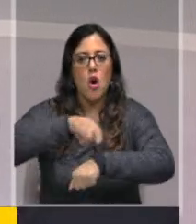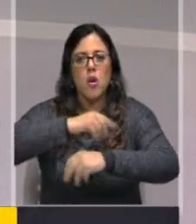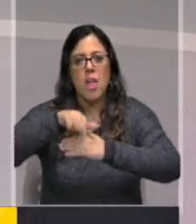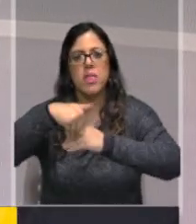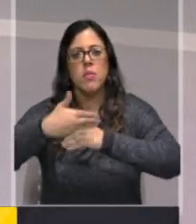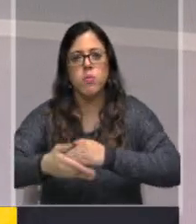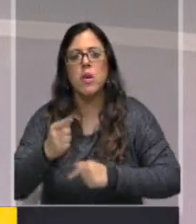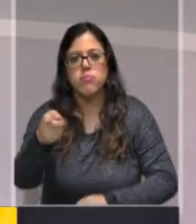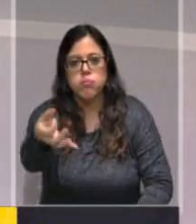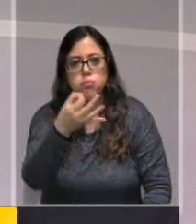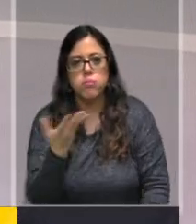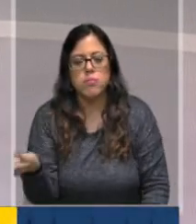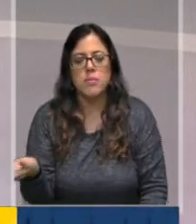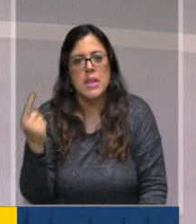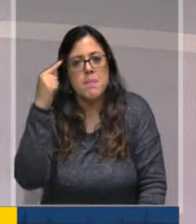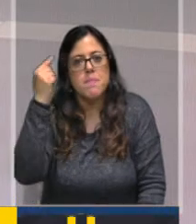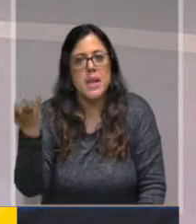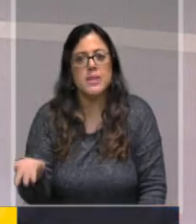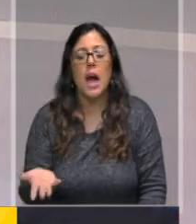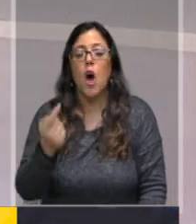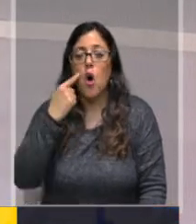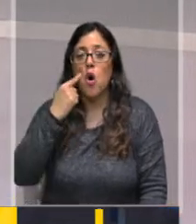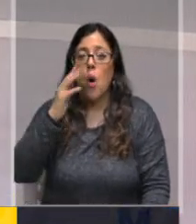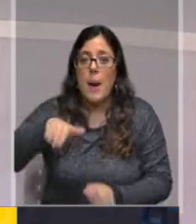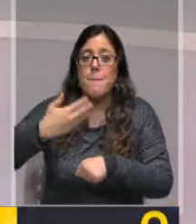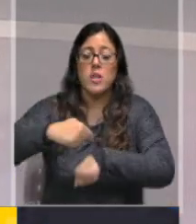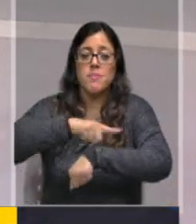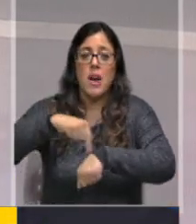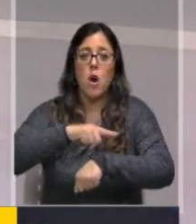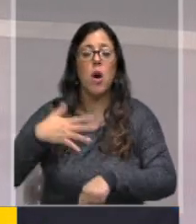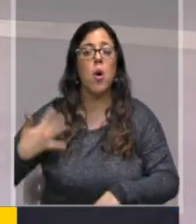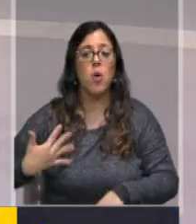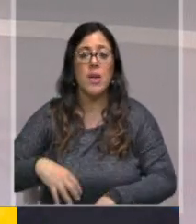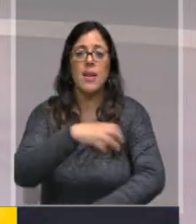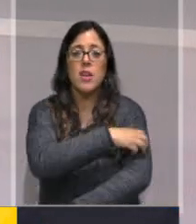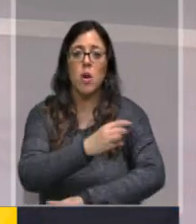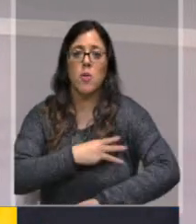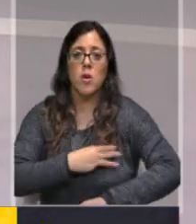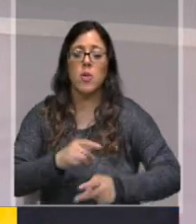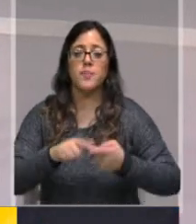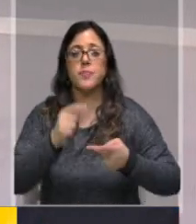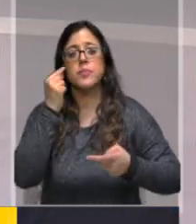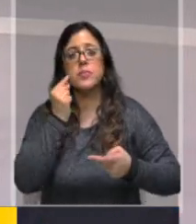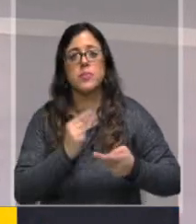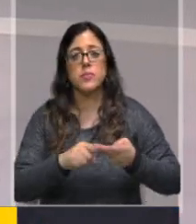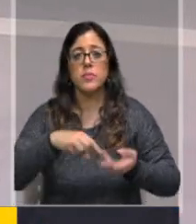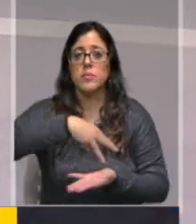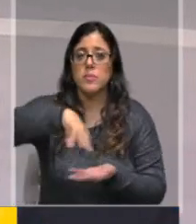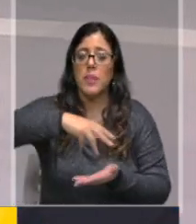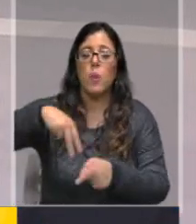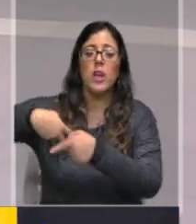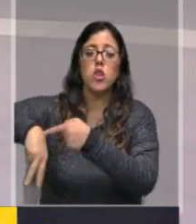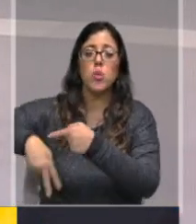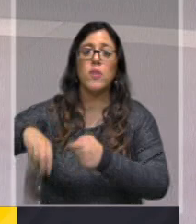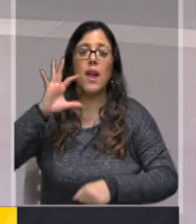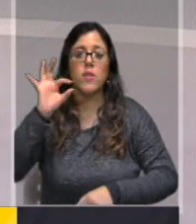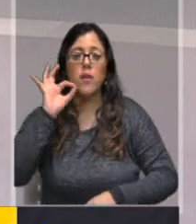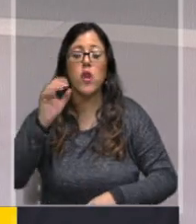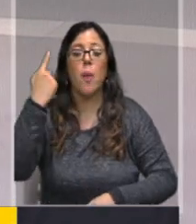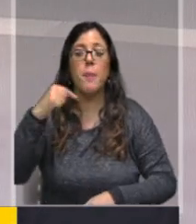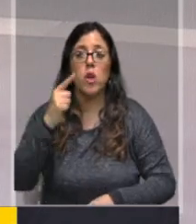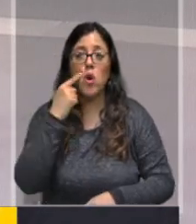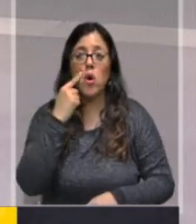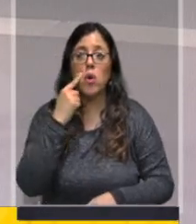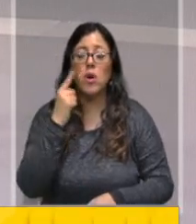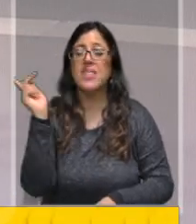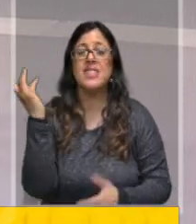proyección que tú haces? Bueno, las próximas horas son vitales, sobre todo en la región metropolitana, en la región de O'Higgins, Maule, Ñuble, Biobío. Pero son las últimas